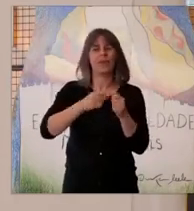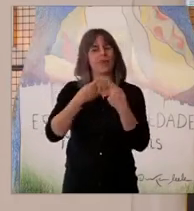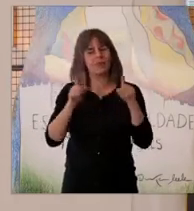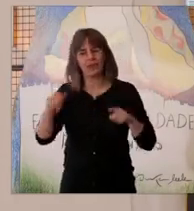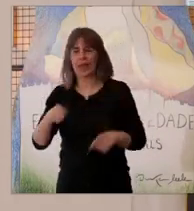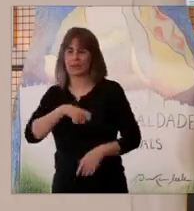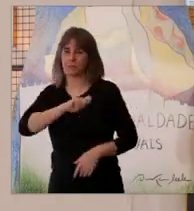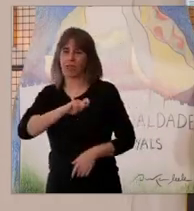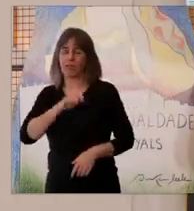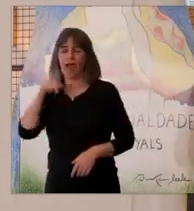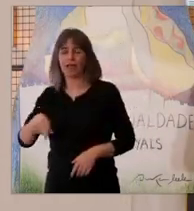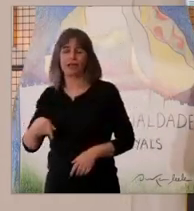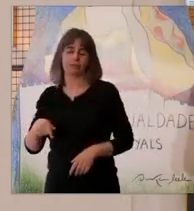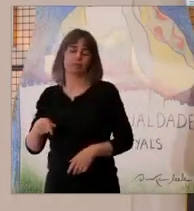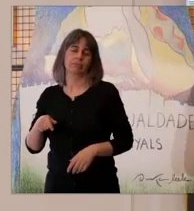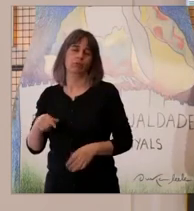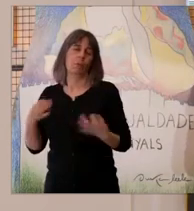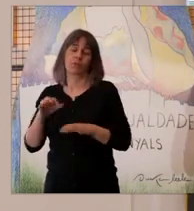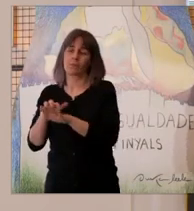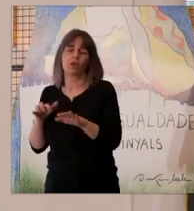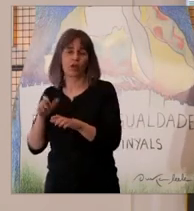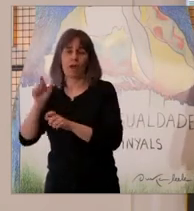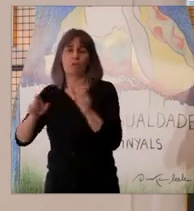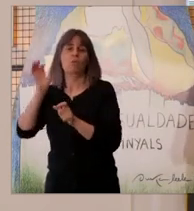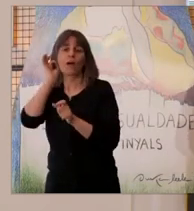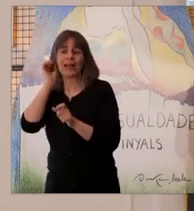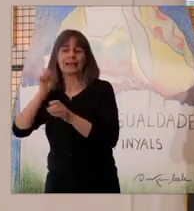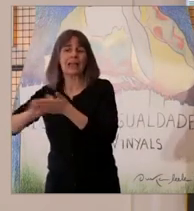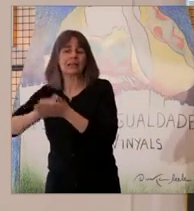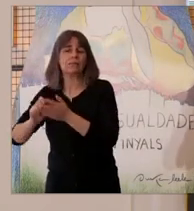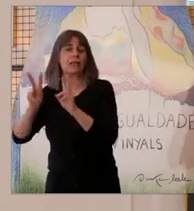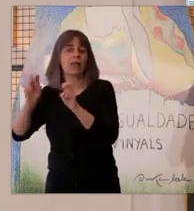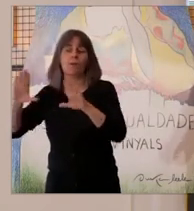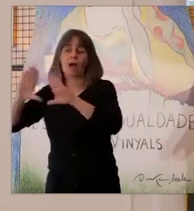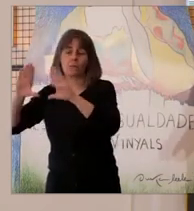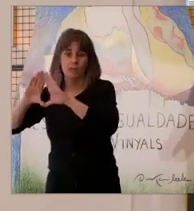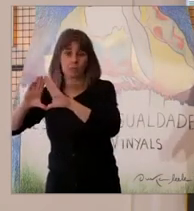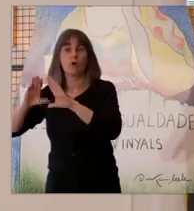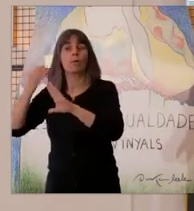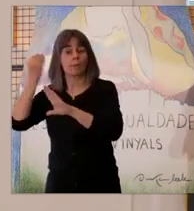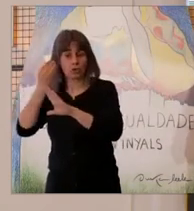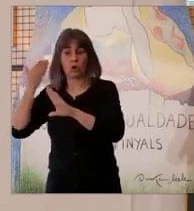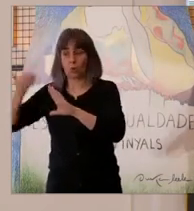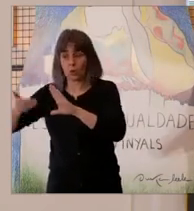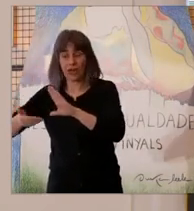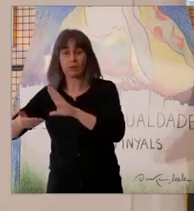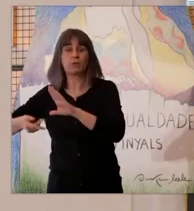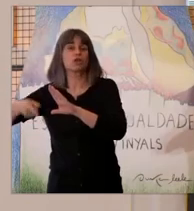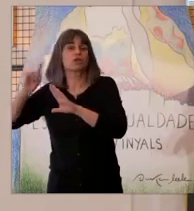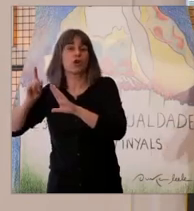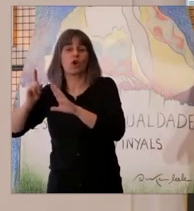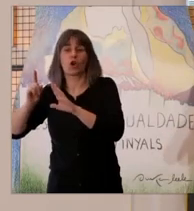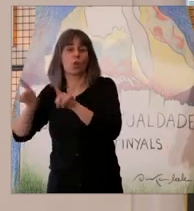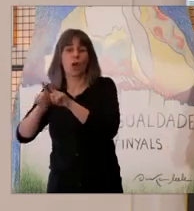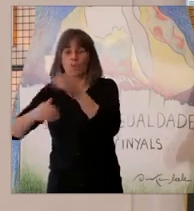escriben de feminismo que a mí eso me parece un Nicho absurdo O sea me parece importante pero solo tener un hueco para escribir sobre